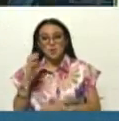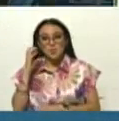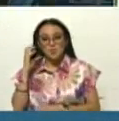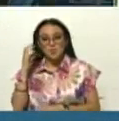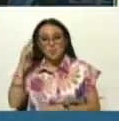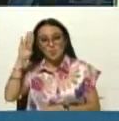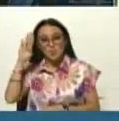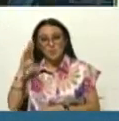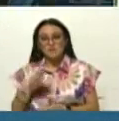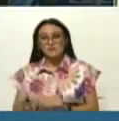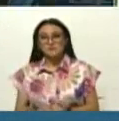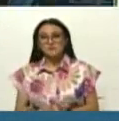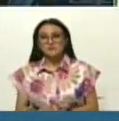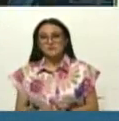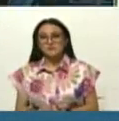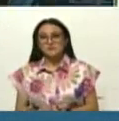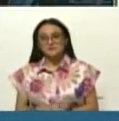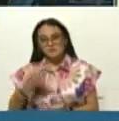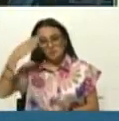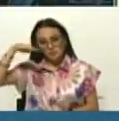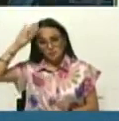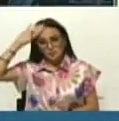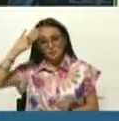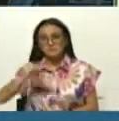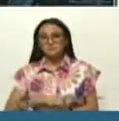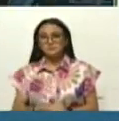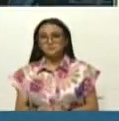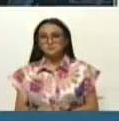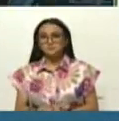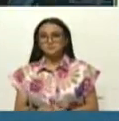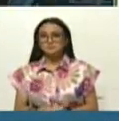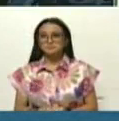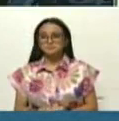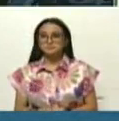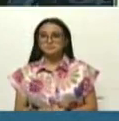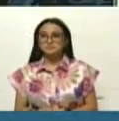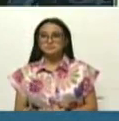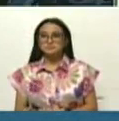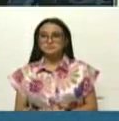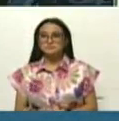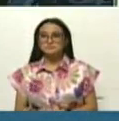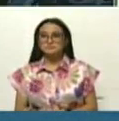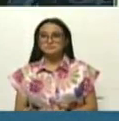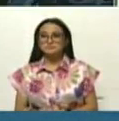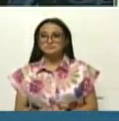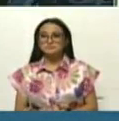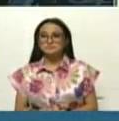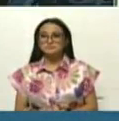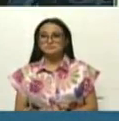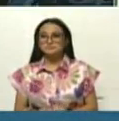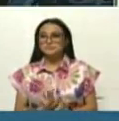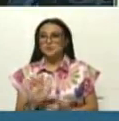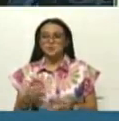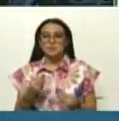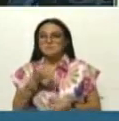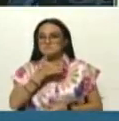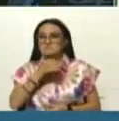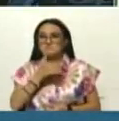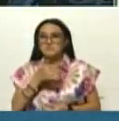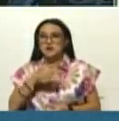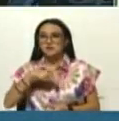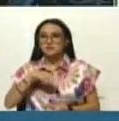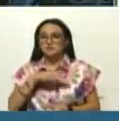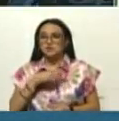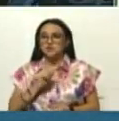Nicaragua. Se van a quedar con las ganas. Se van a quedar con las ganas. Y nosotros tenemos que mostrar